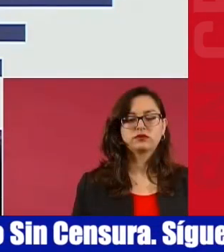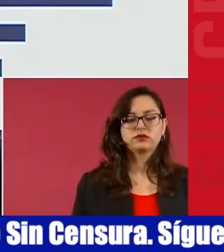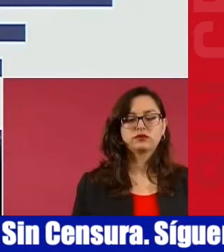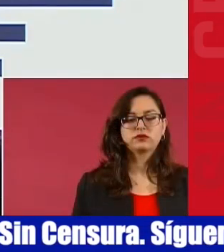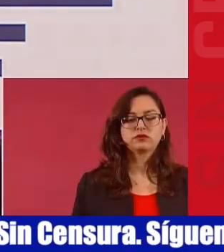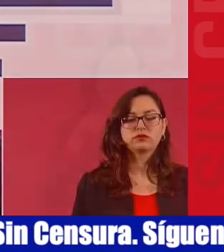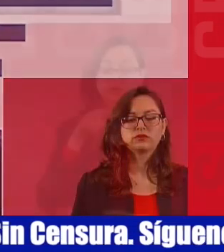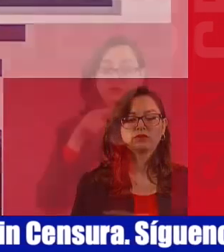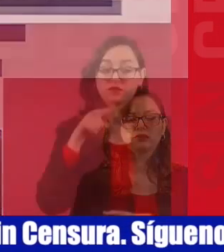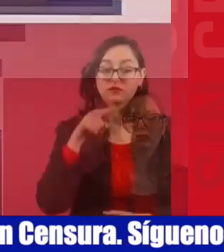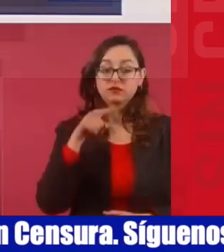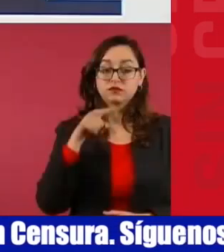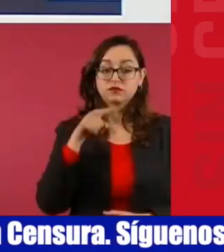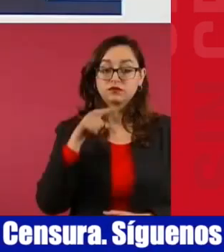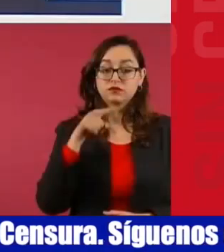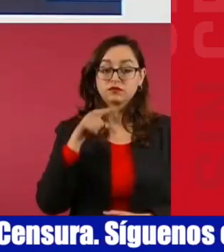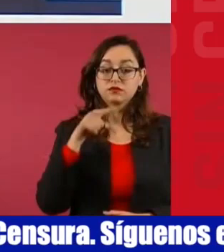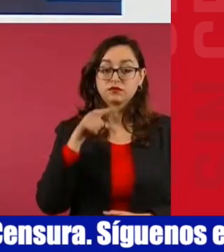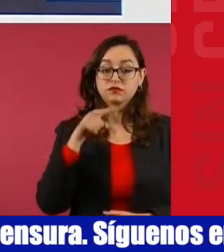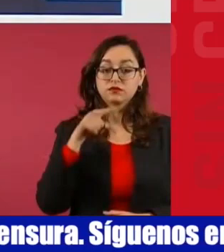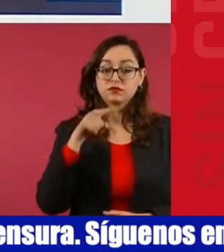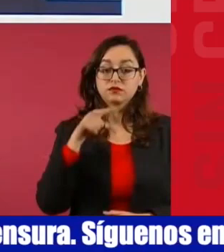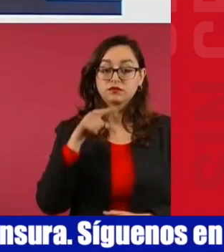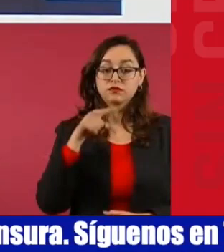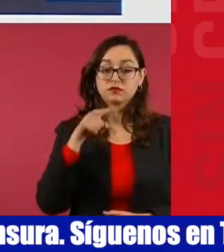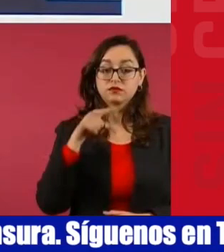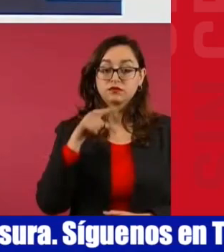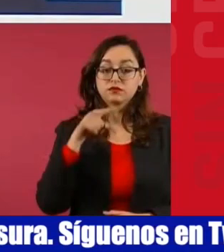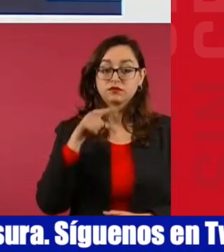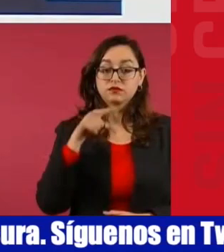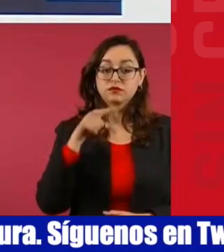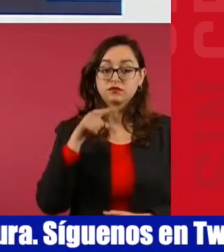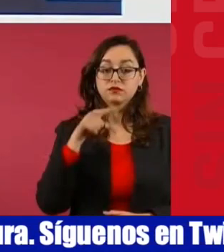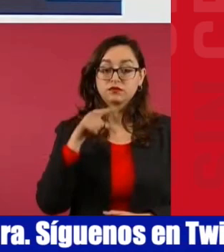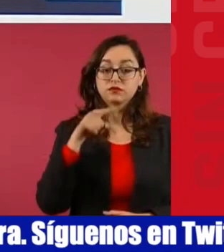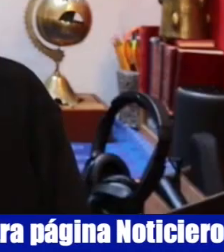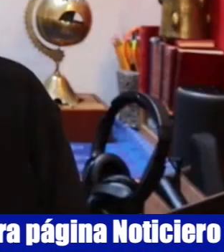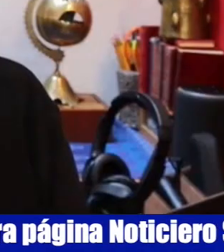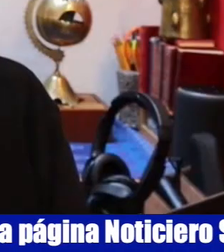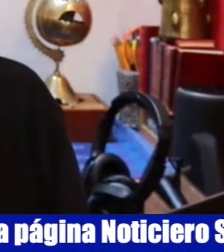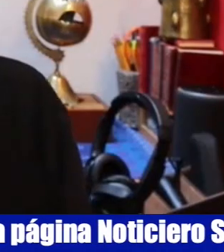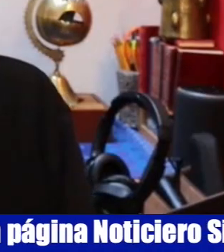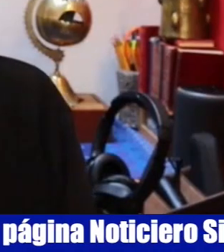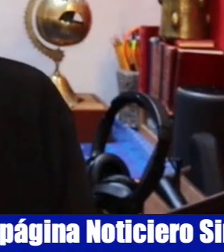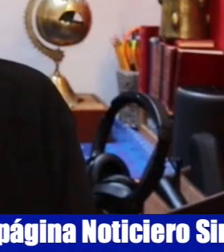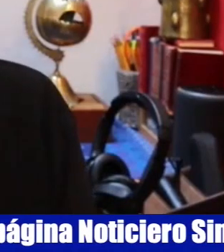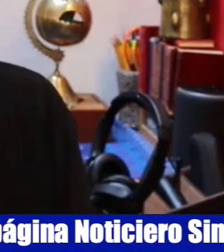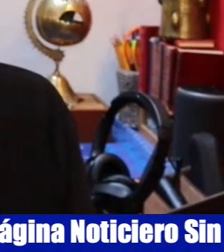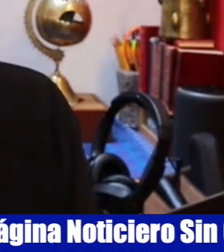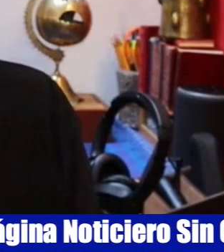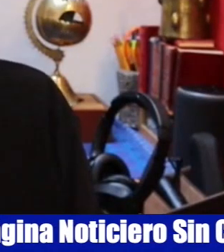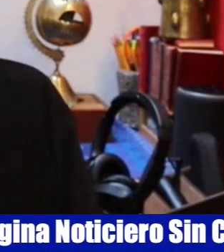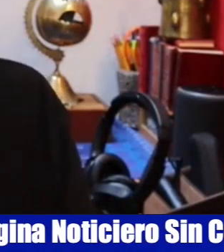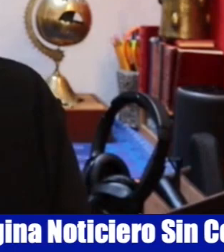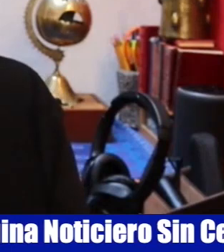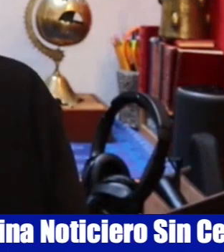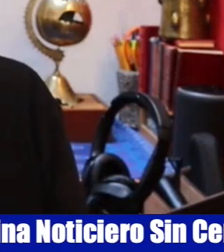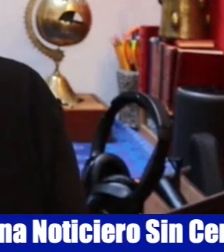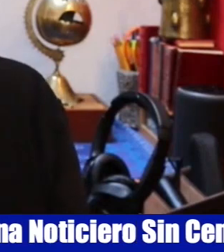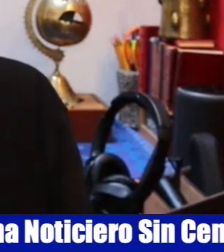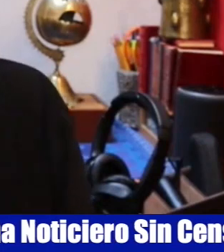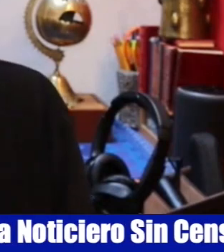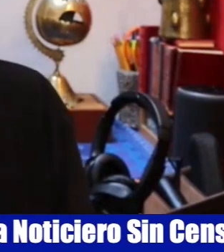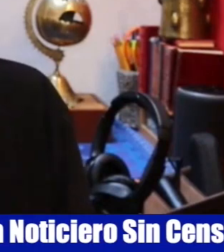honrosas excepciones, es hacerle el caldo gordo a la confusión. Vamos a confundir a la